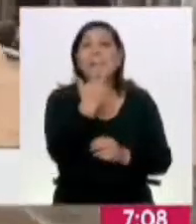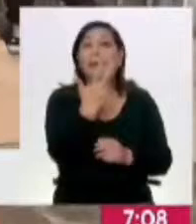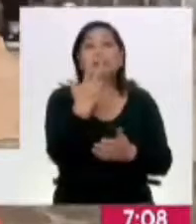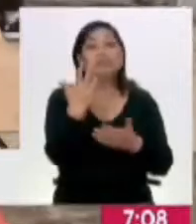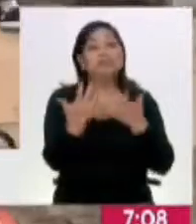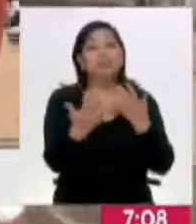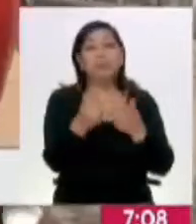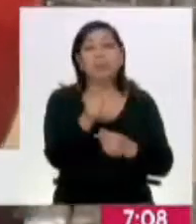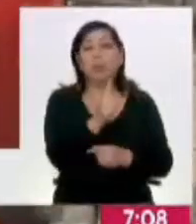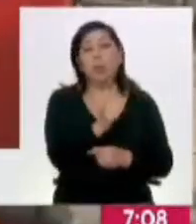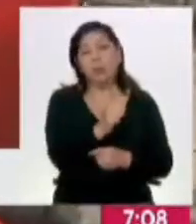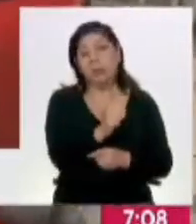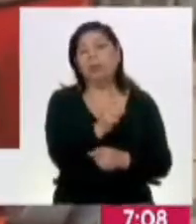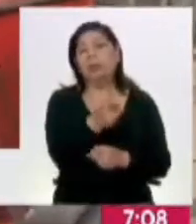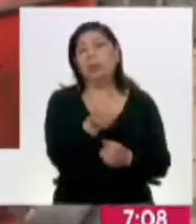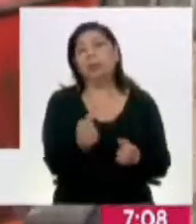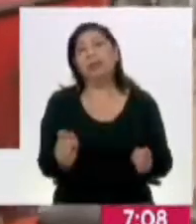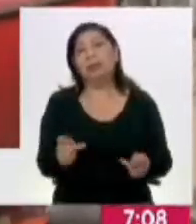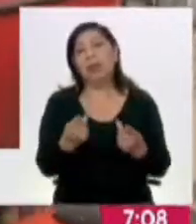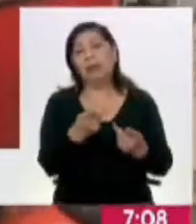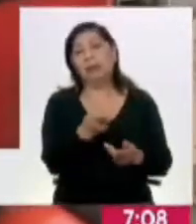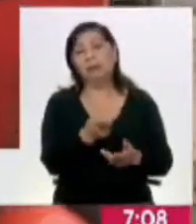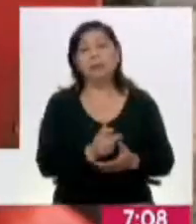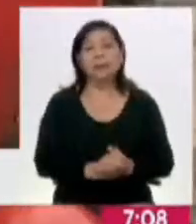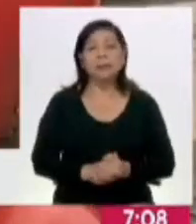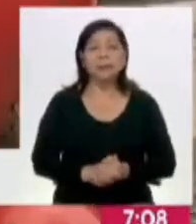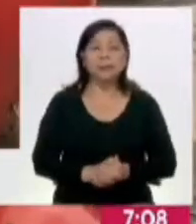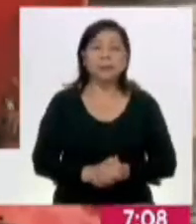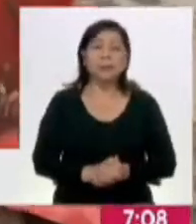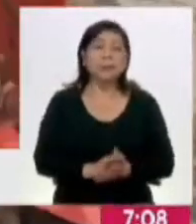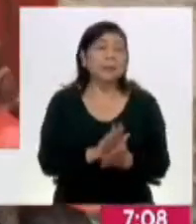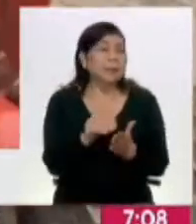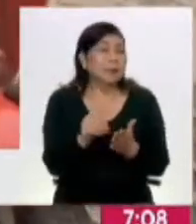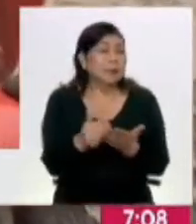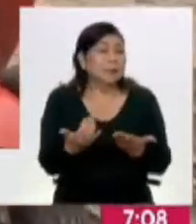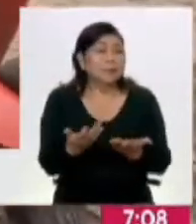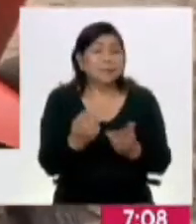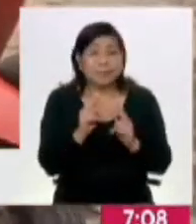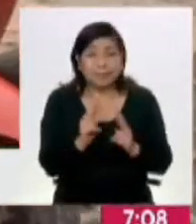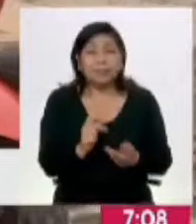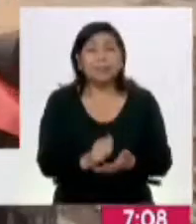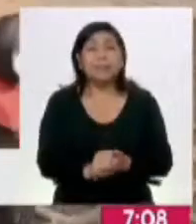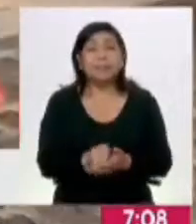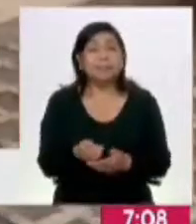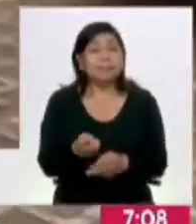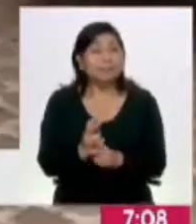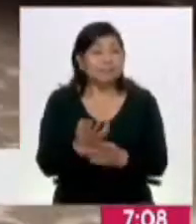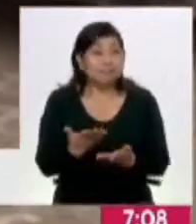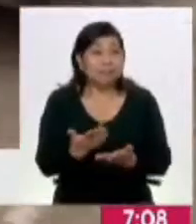de la vivienda y las otras tres están en el frontis. Y todo esto, recordemos,